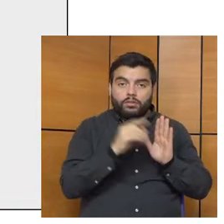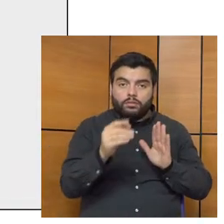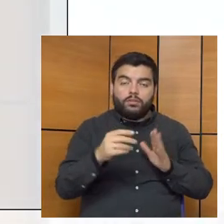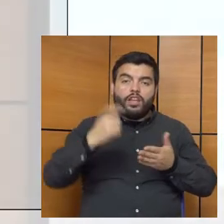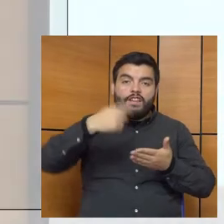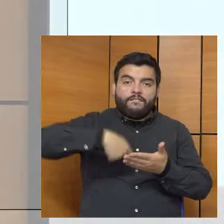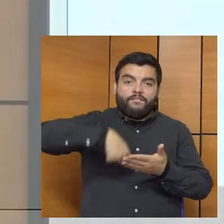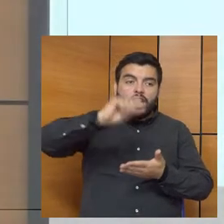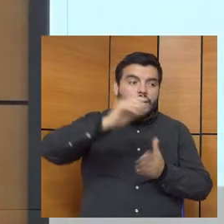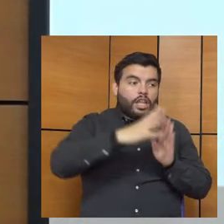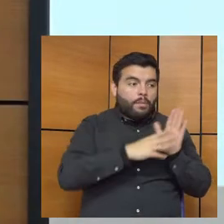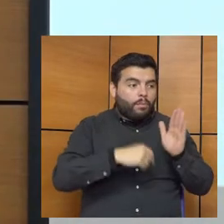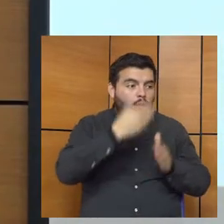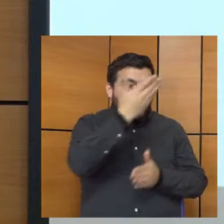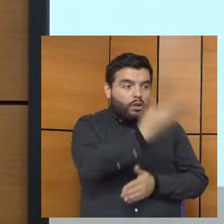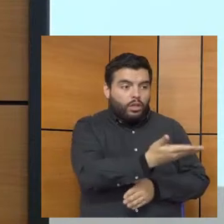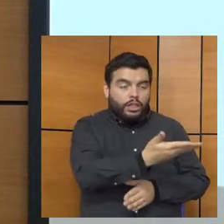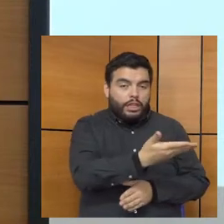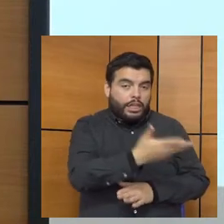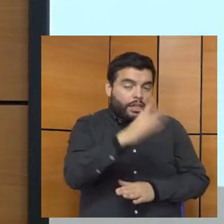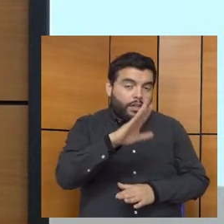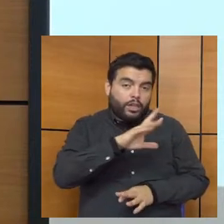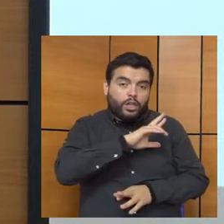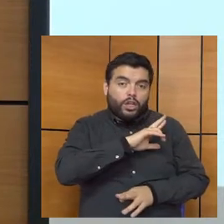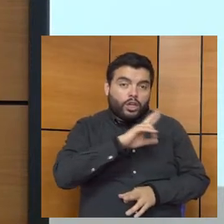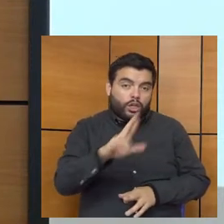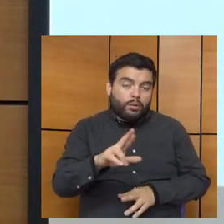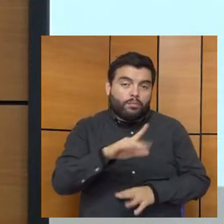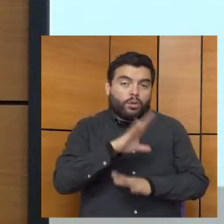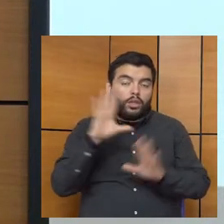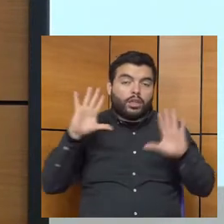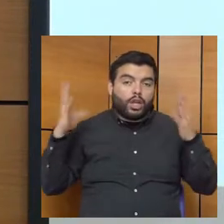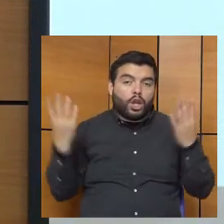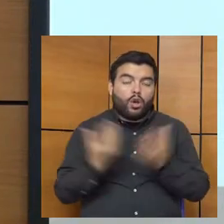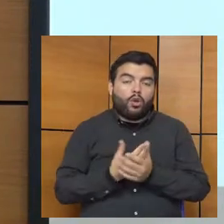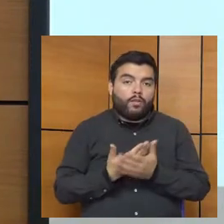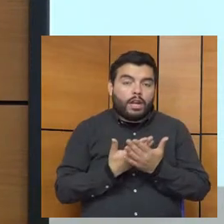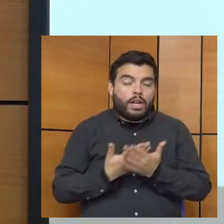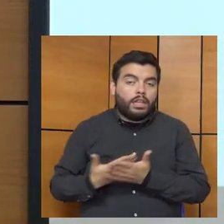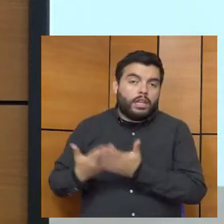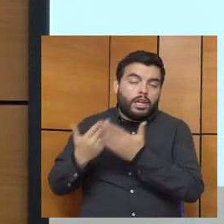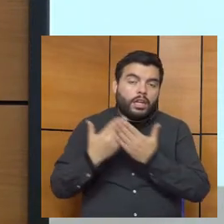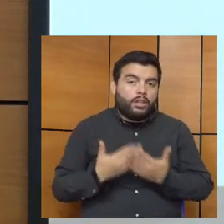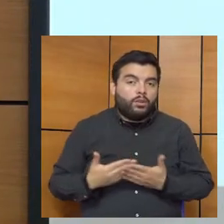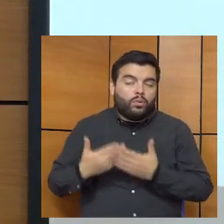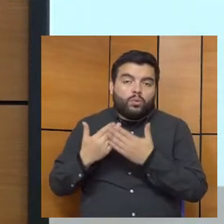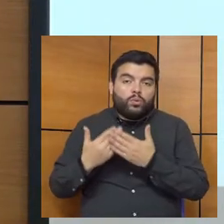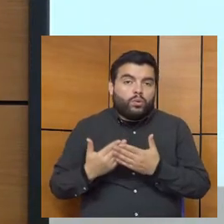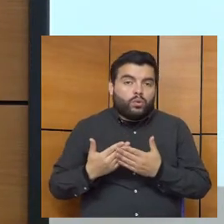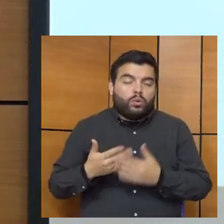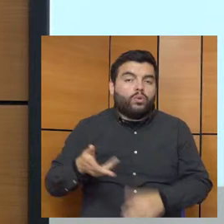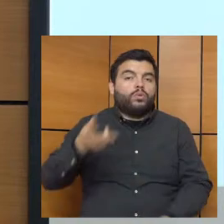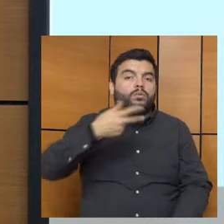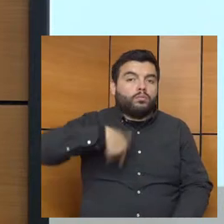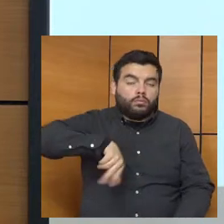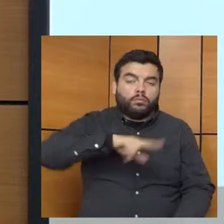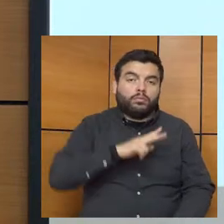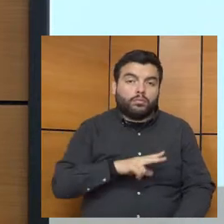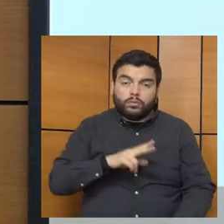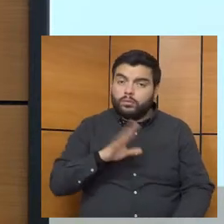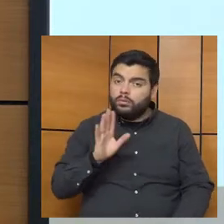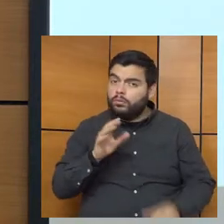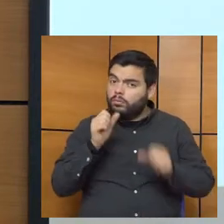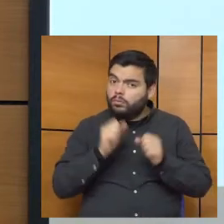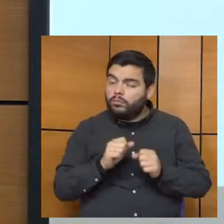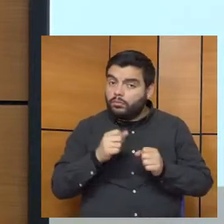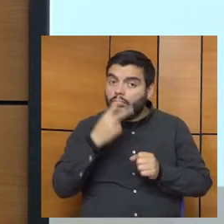modelo. Aquí está el modelo global, este es el resultado final del estudio. Podemos explicar la intención de usar redes sociales casi por todas